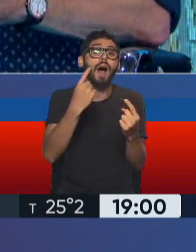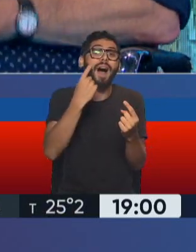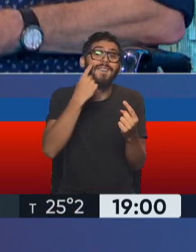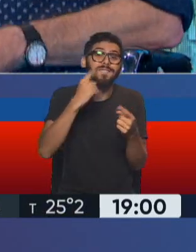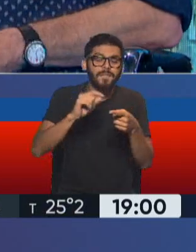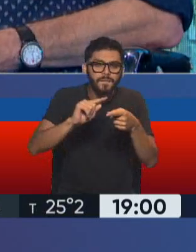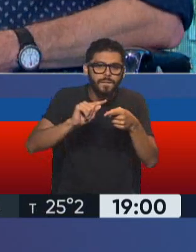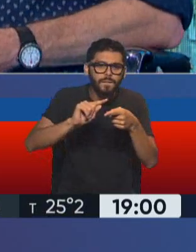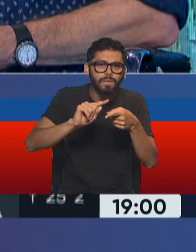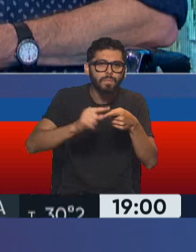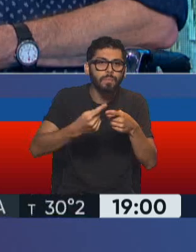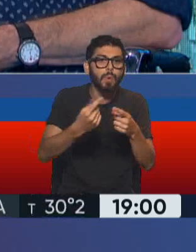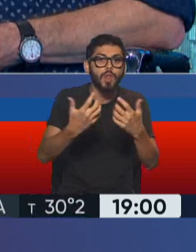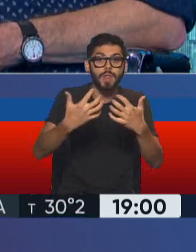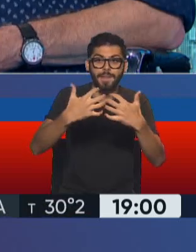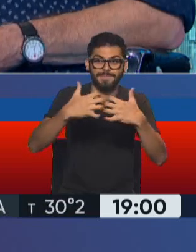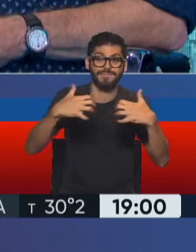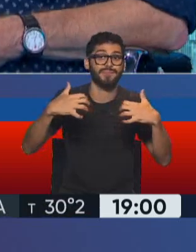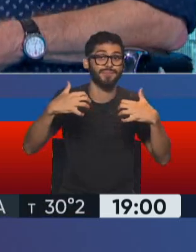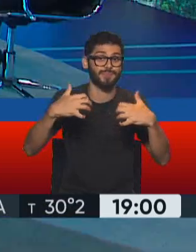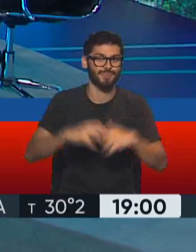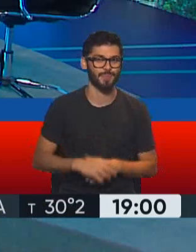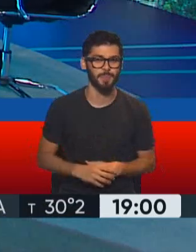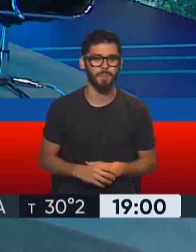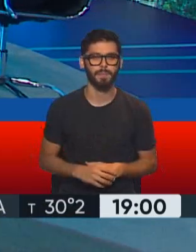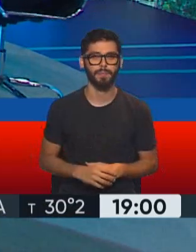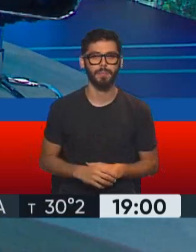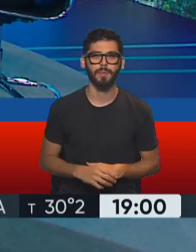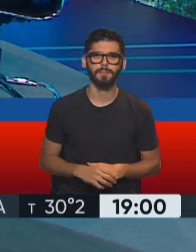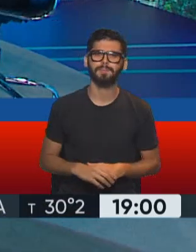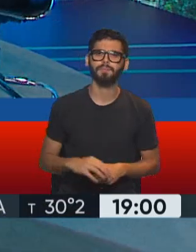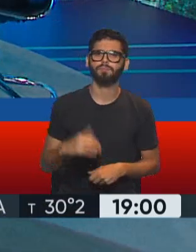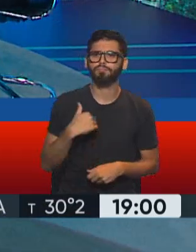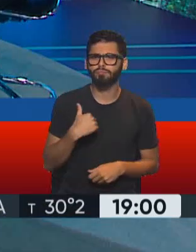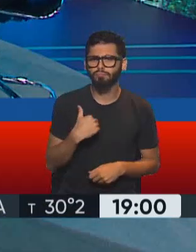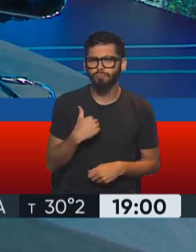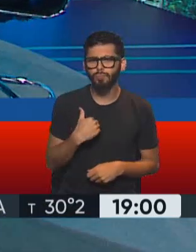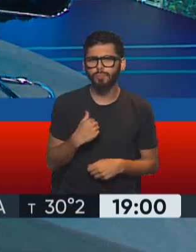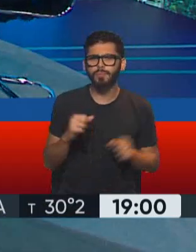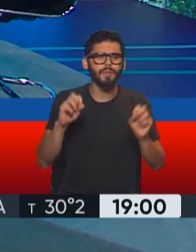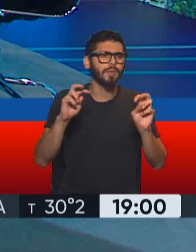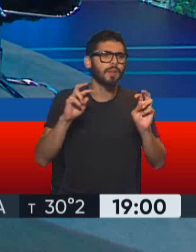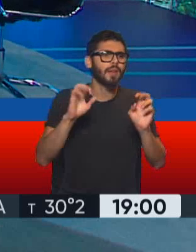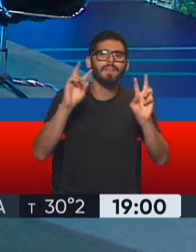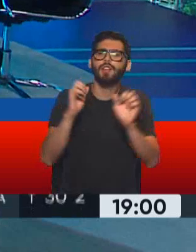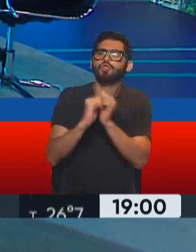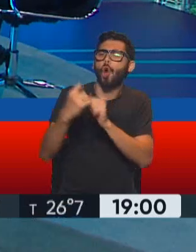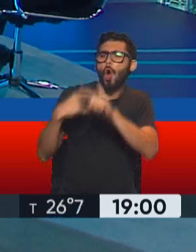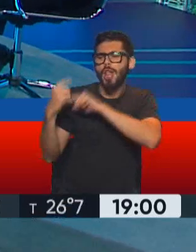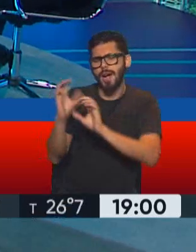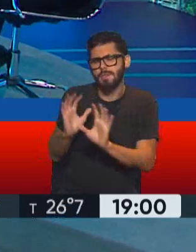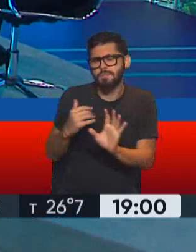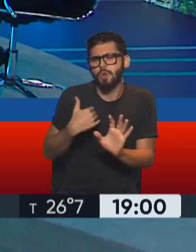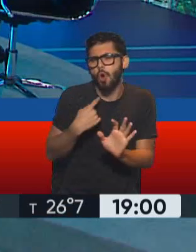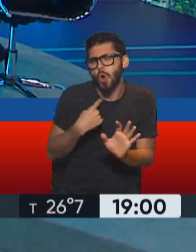de la política las aguas estaban divididas. Ricardo, yo lo voy a sacar de lo que tiene que ver con lo histórico y lo voy a llevar a